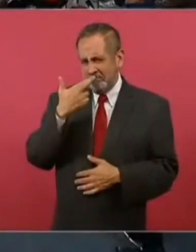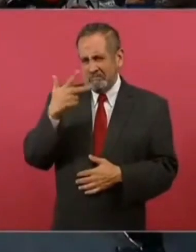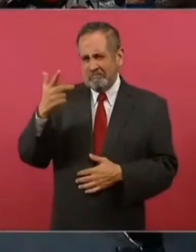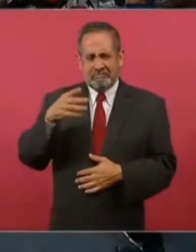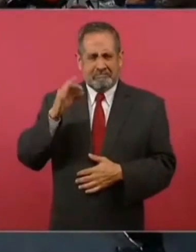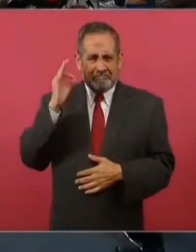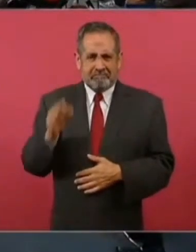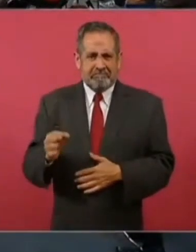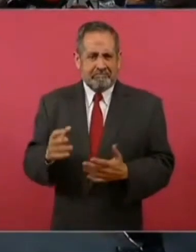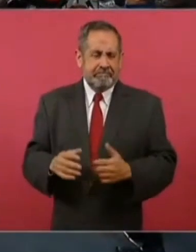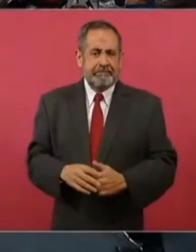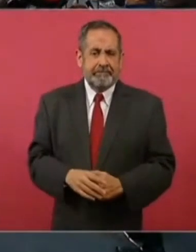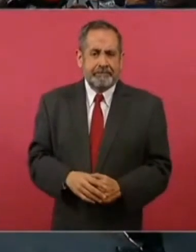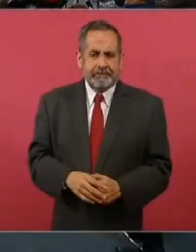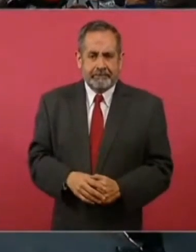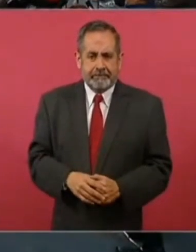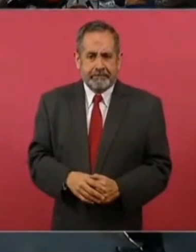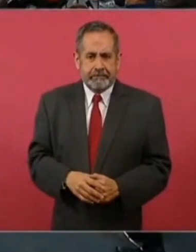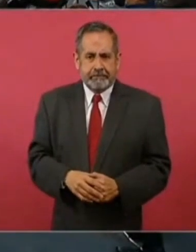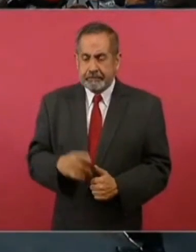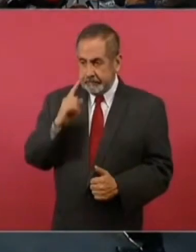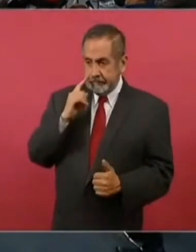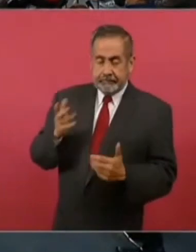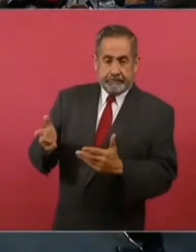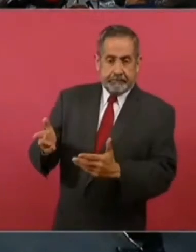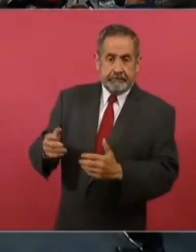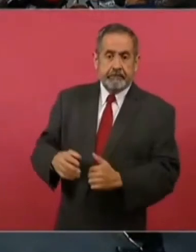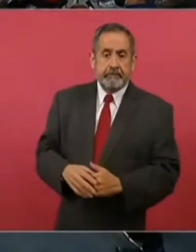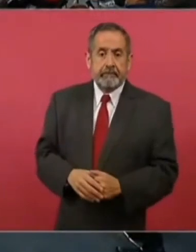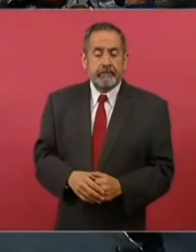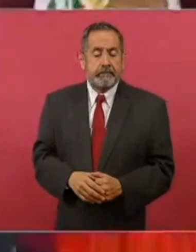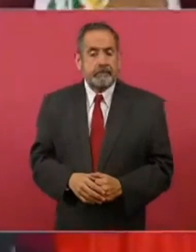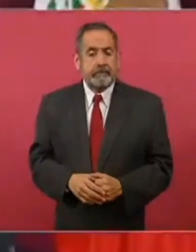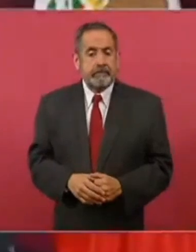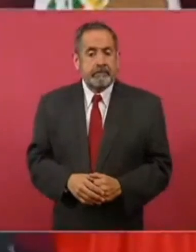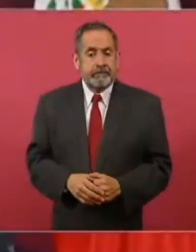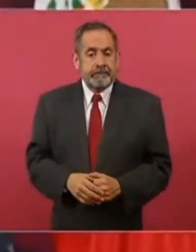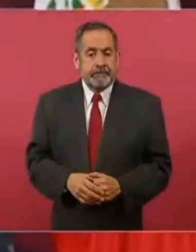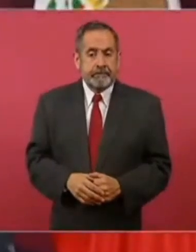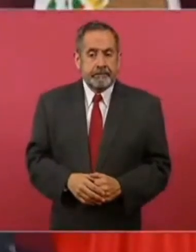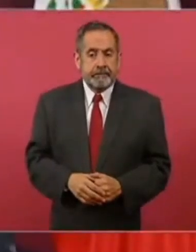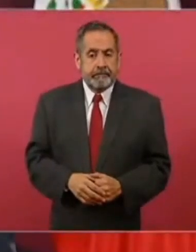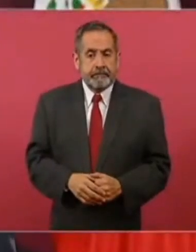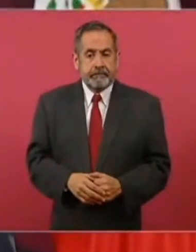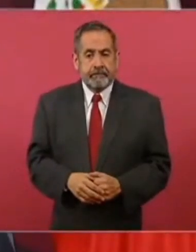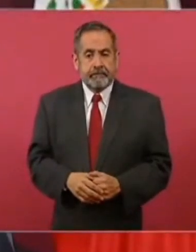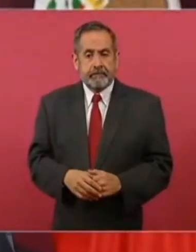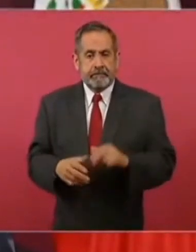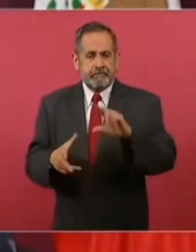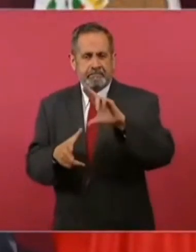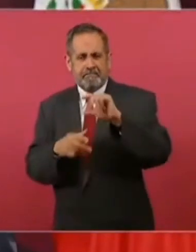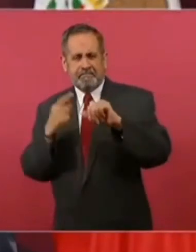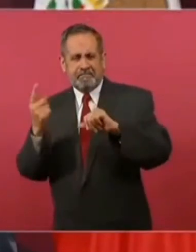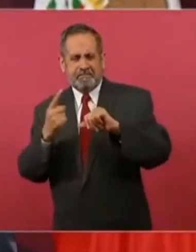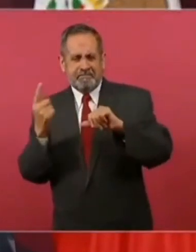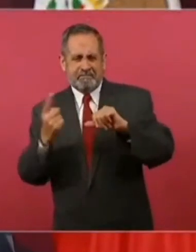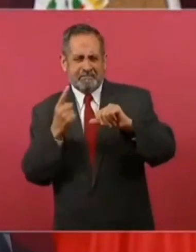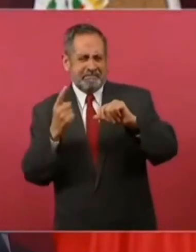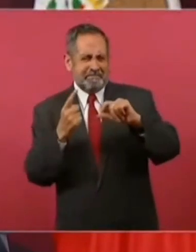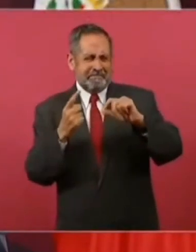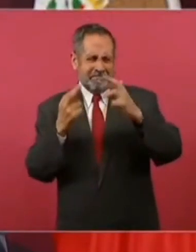pruebas ahí está lo que hacen después de un huracán